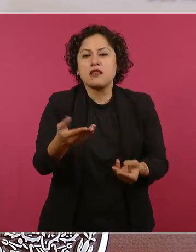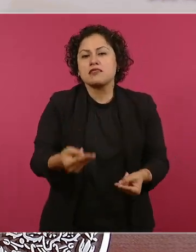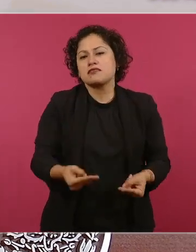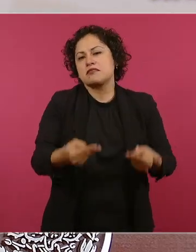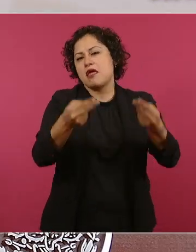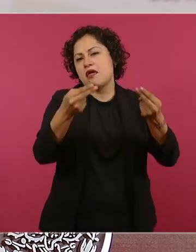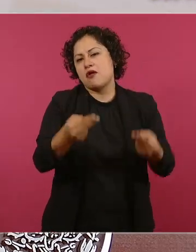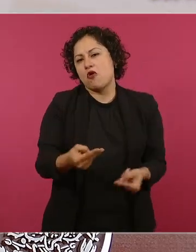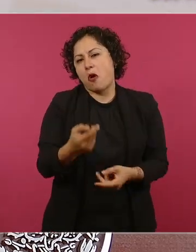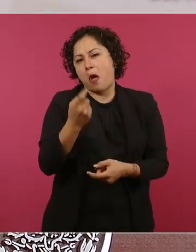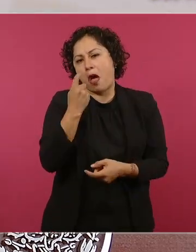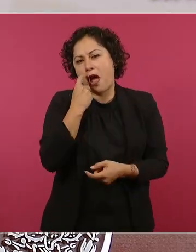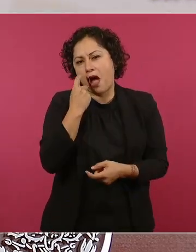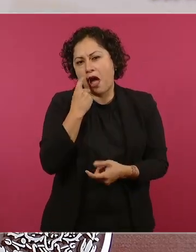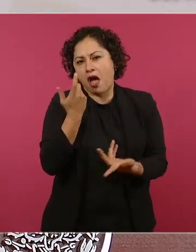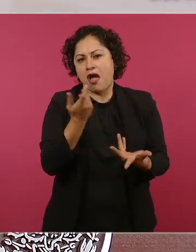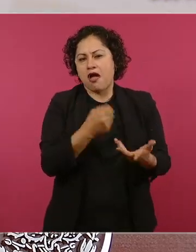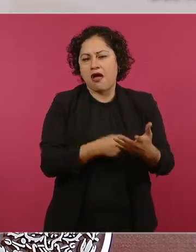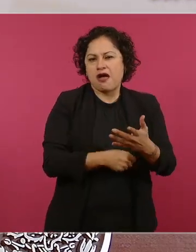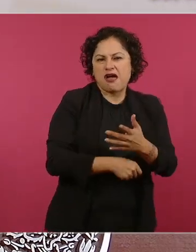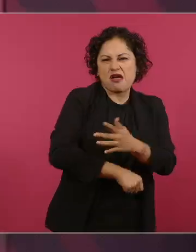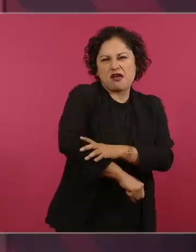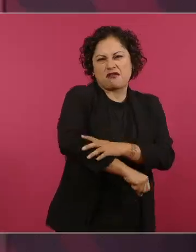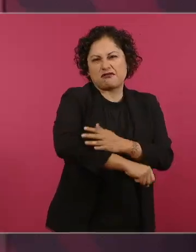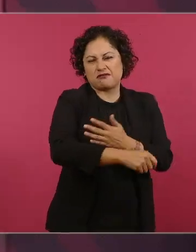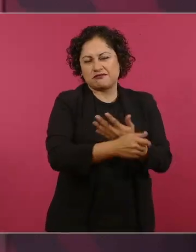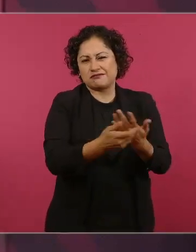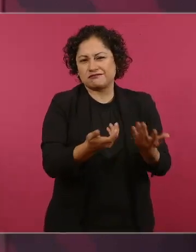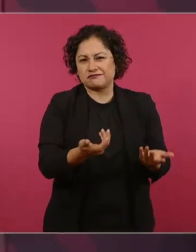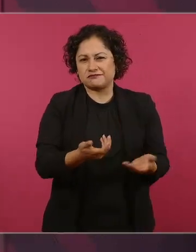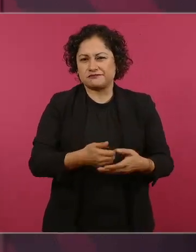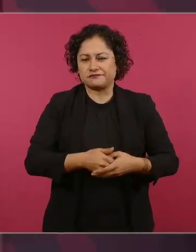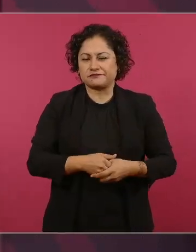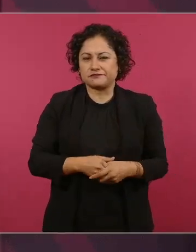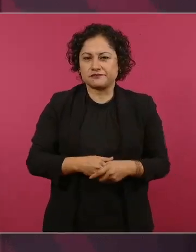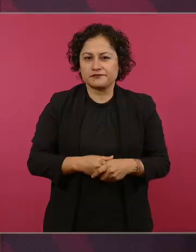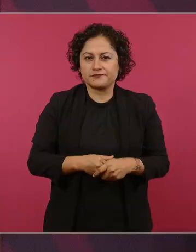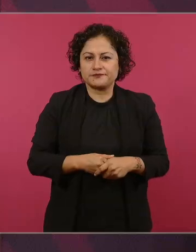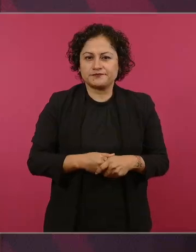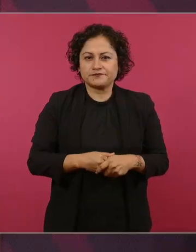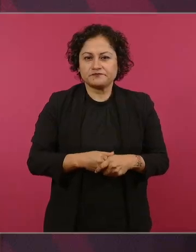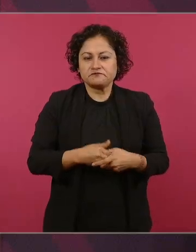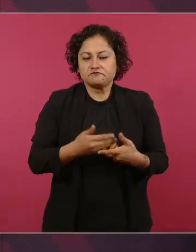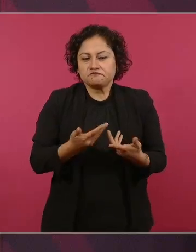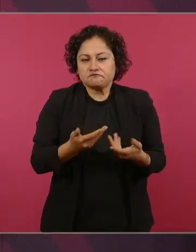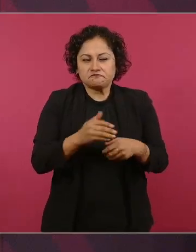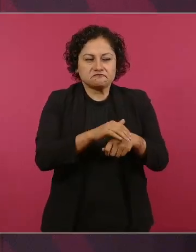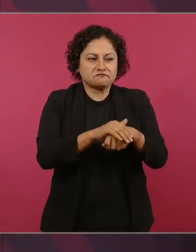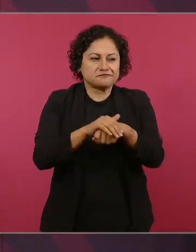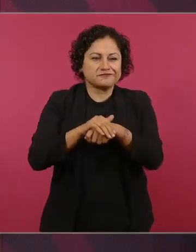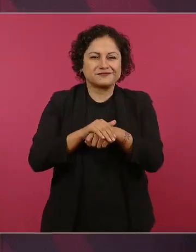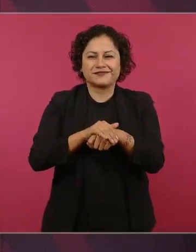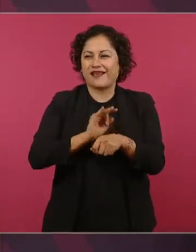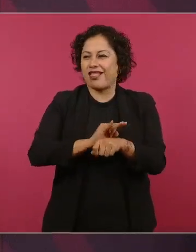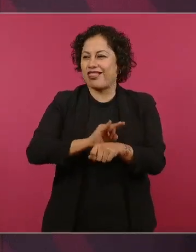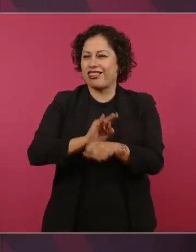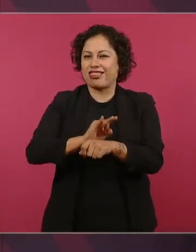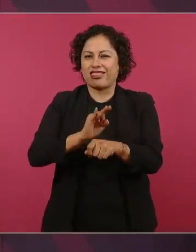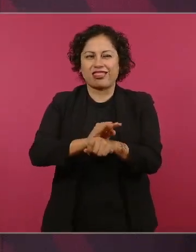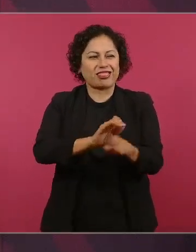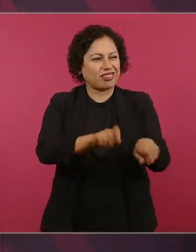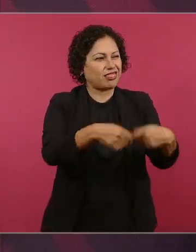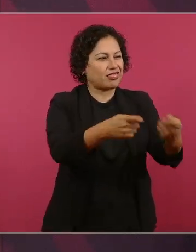a gente cercana, a amigos, cuando